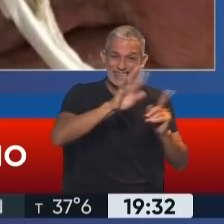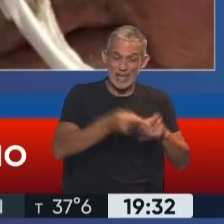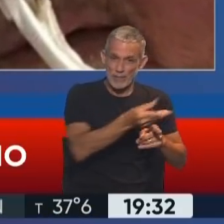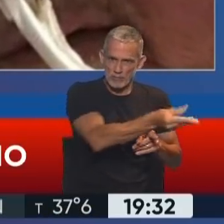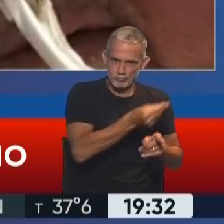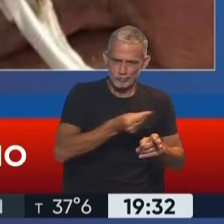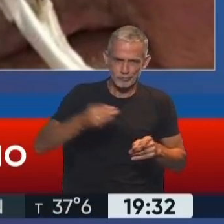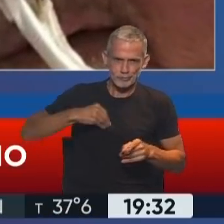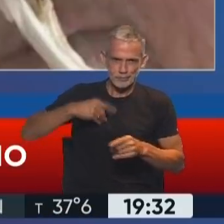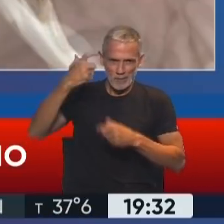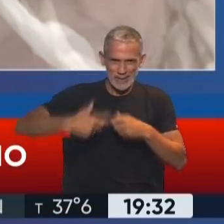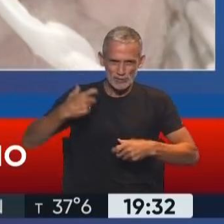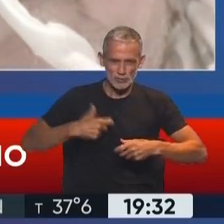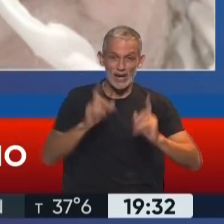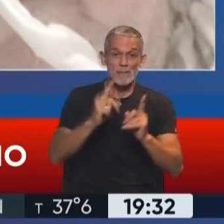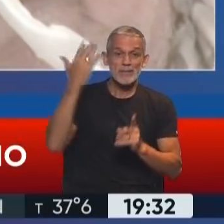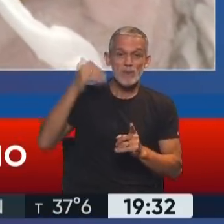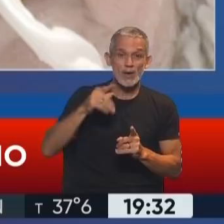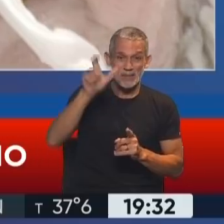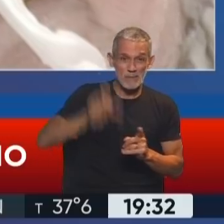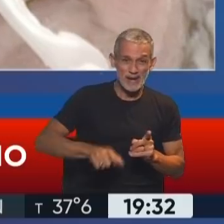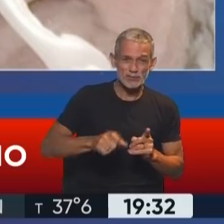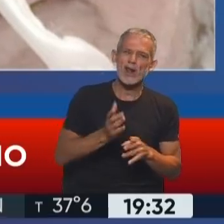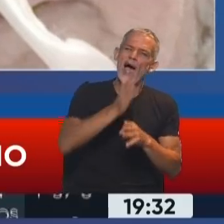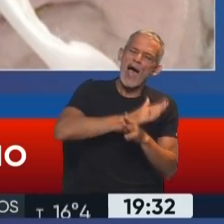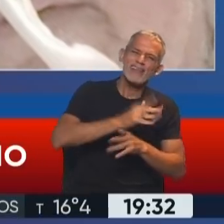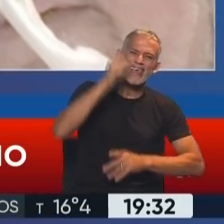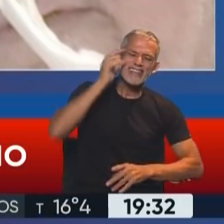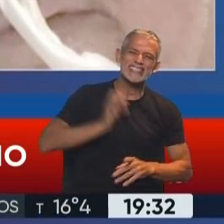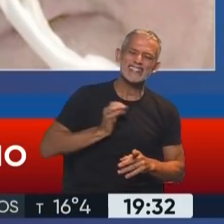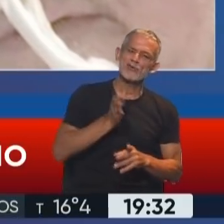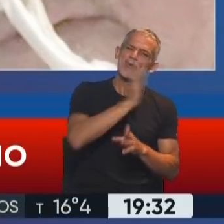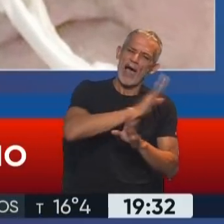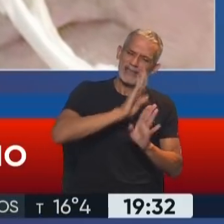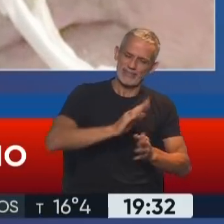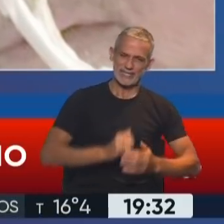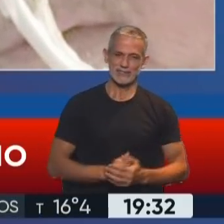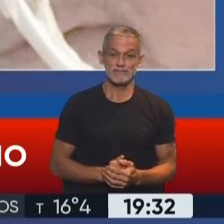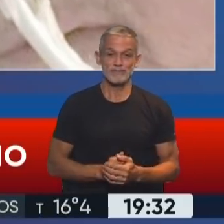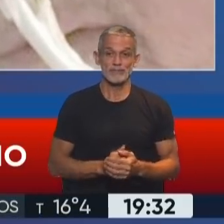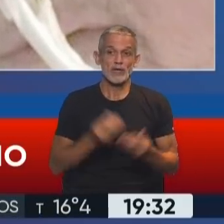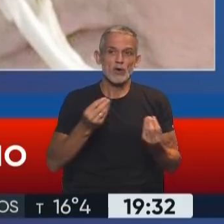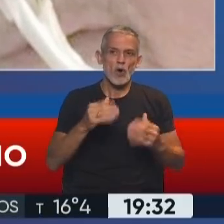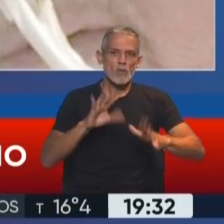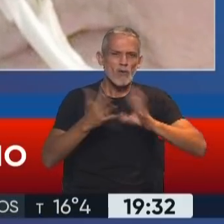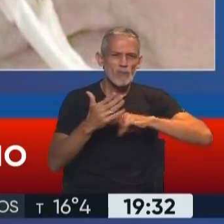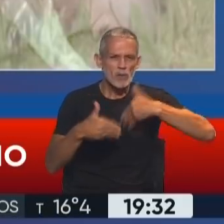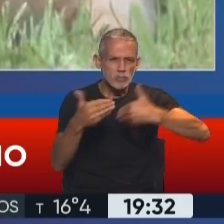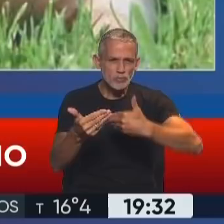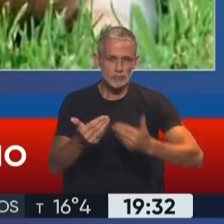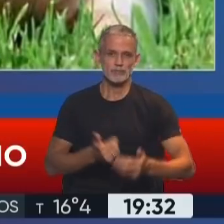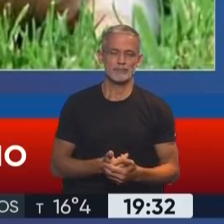cerdo, ¿sí? Como la que tuvo puesta este paciente 10 años antes de la cirugía. ¿Cómo hacen?